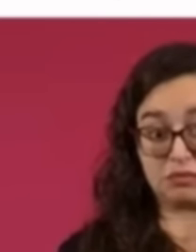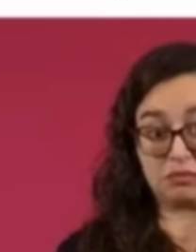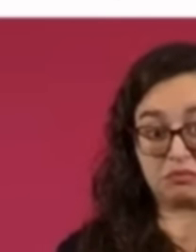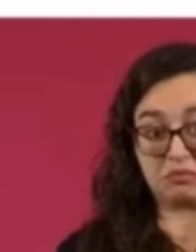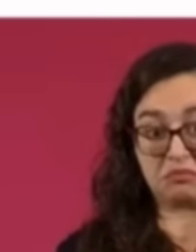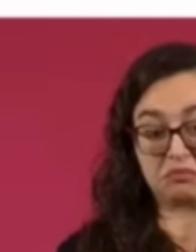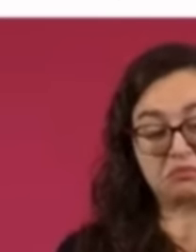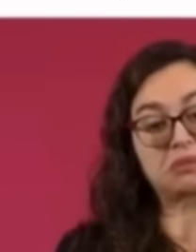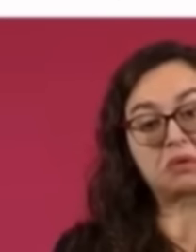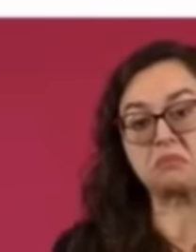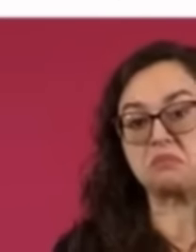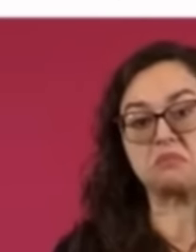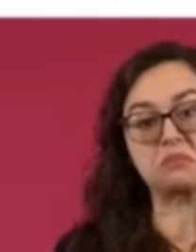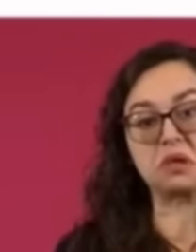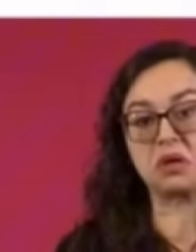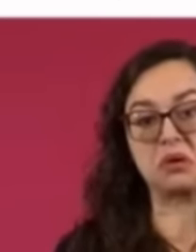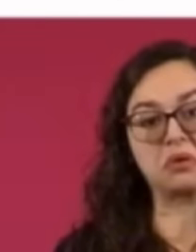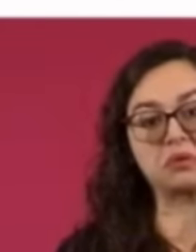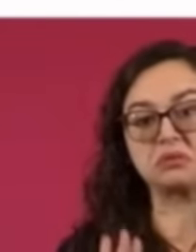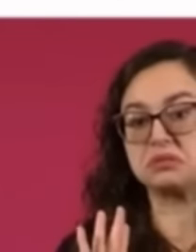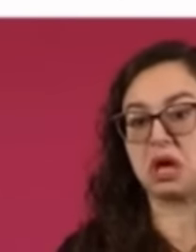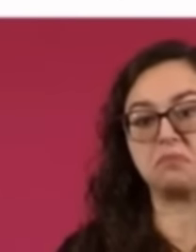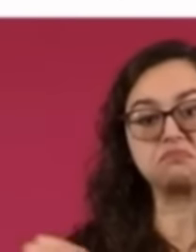2024, México dejará de ser una república